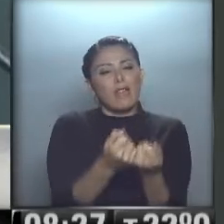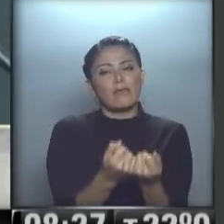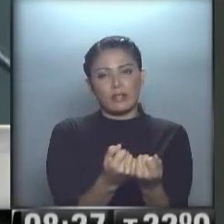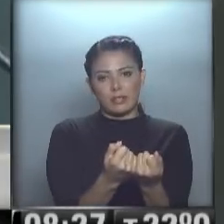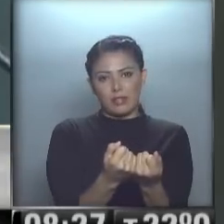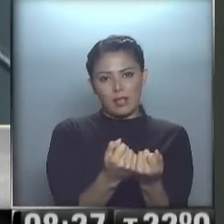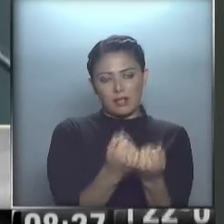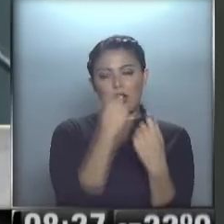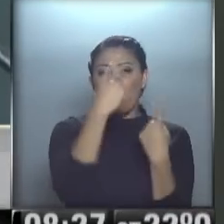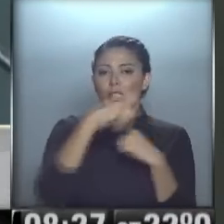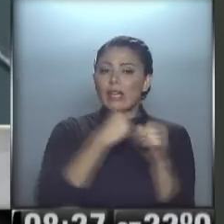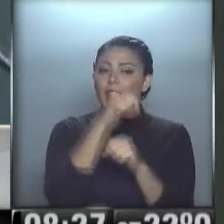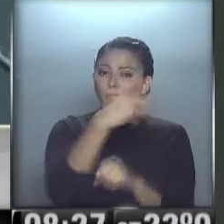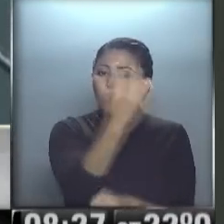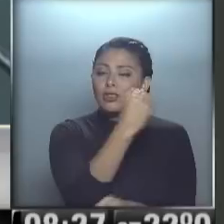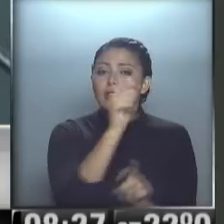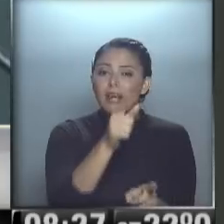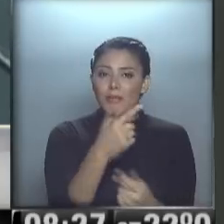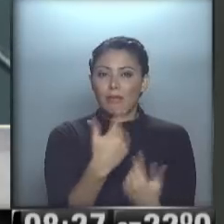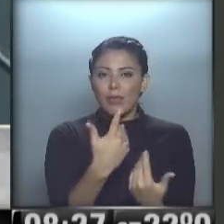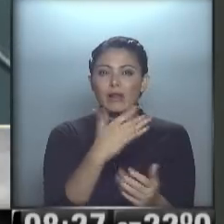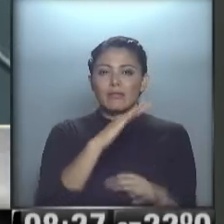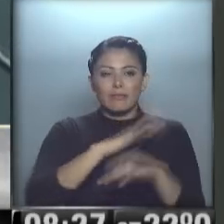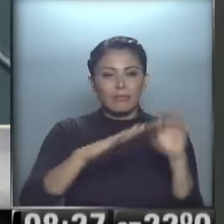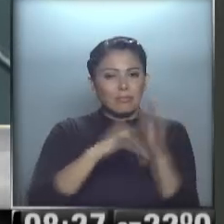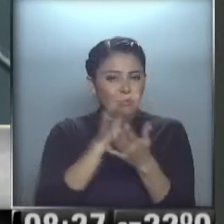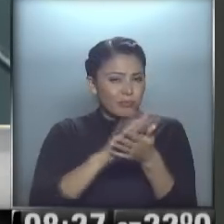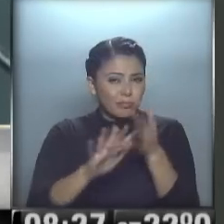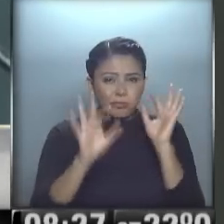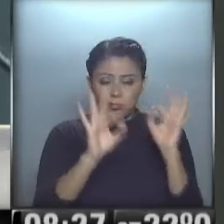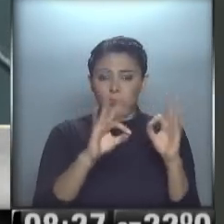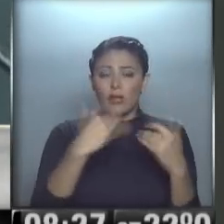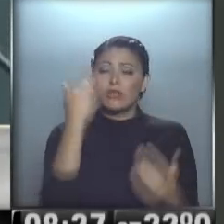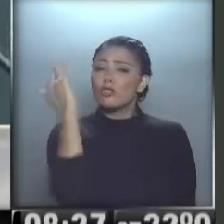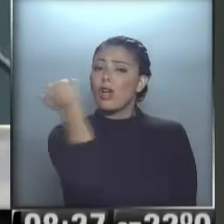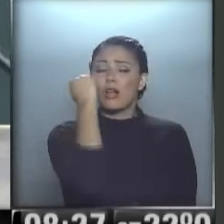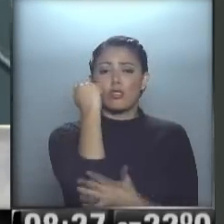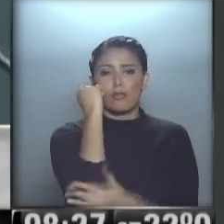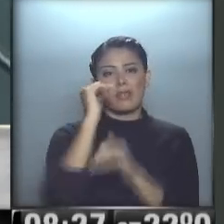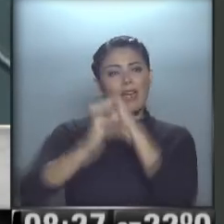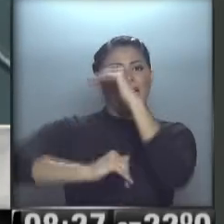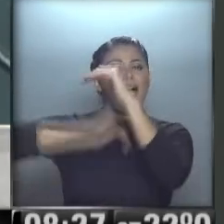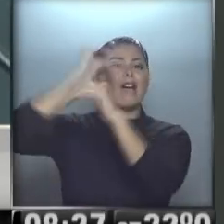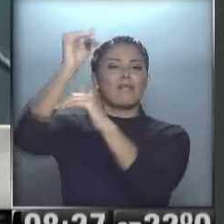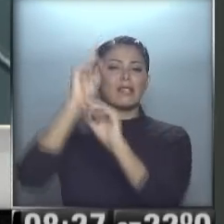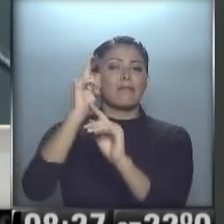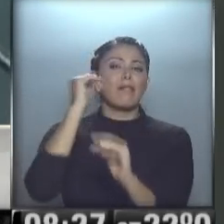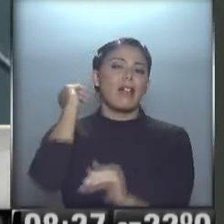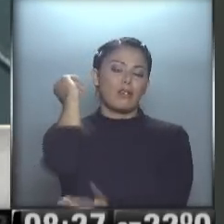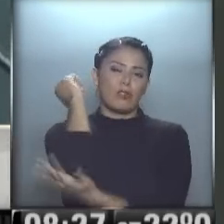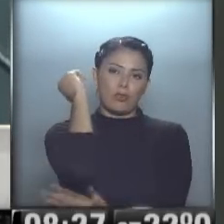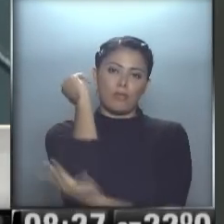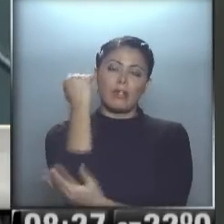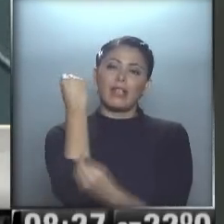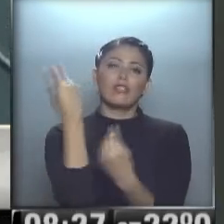que hemos podido construir y para generar las condiciones que nos permitan expandir la actividad económica y esa actividad económica con distribución